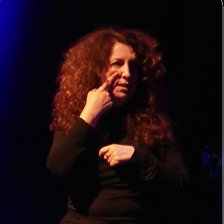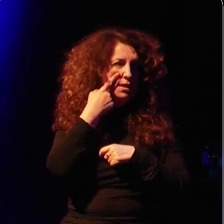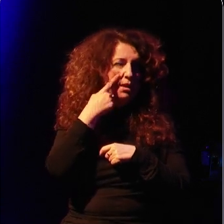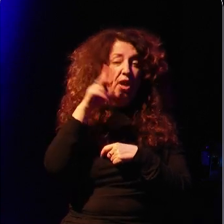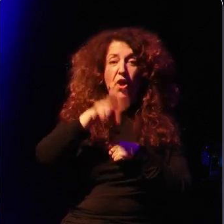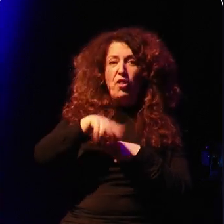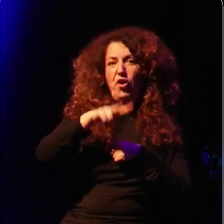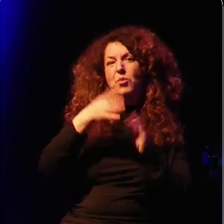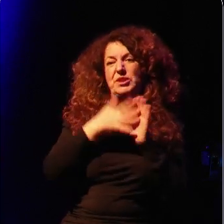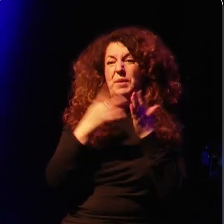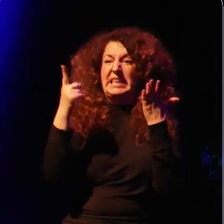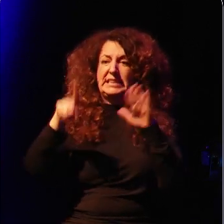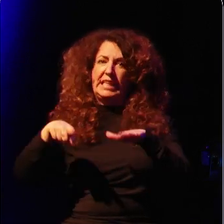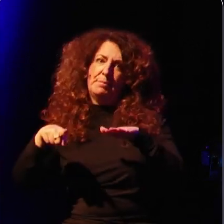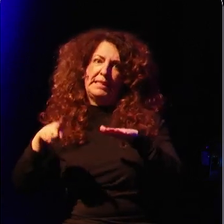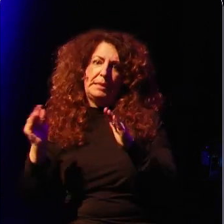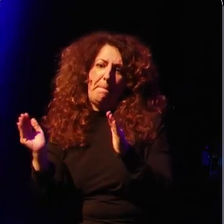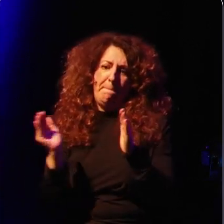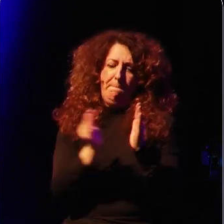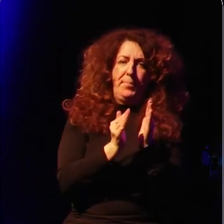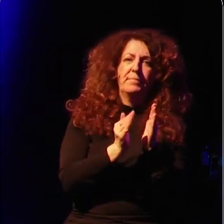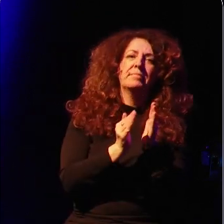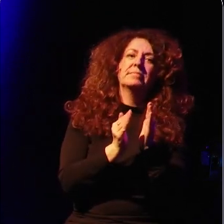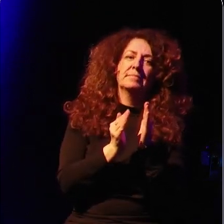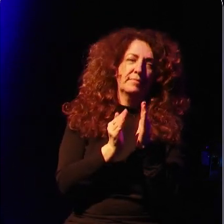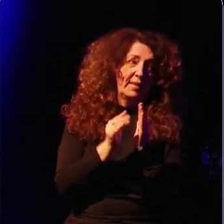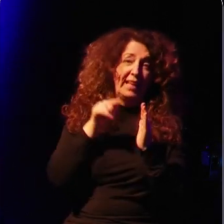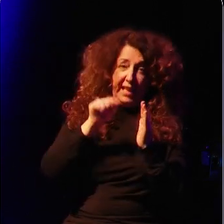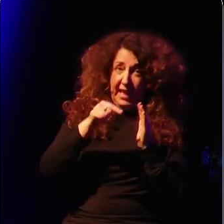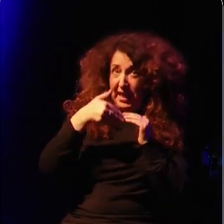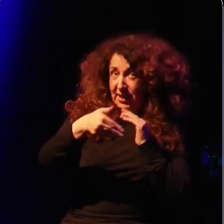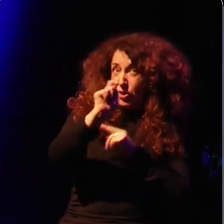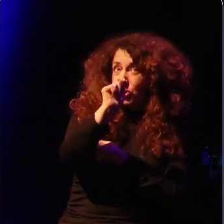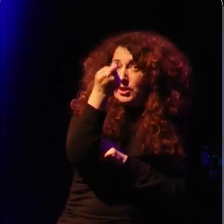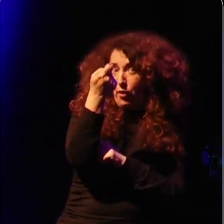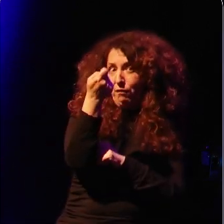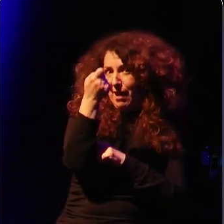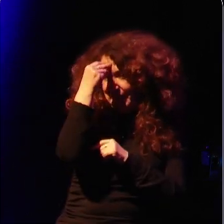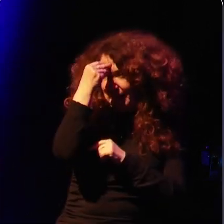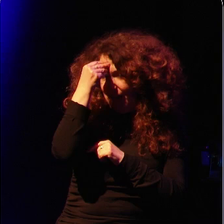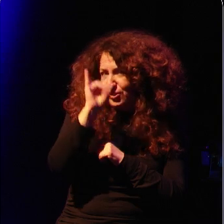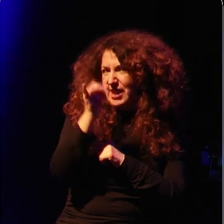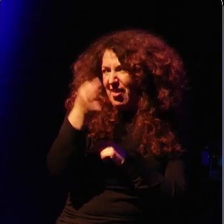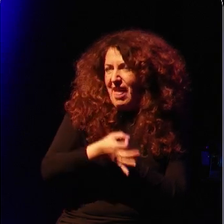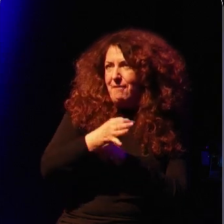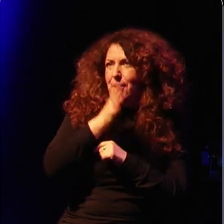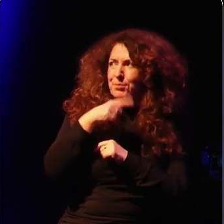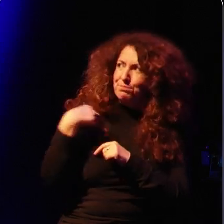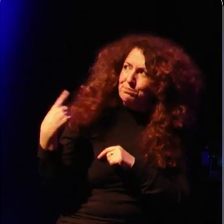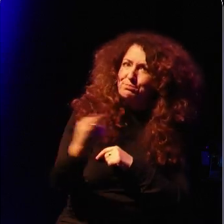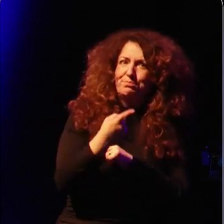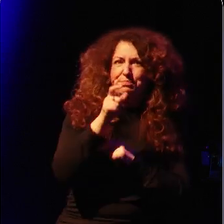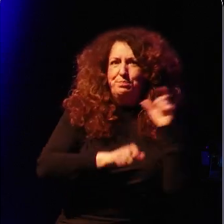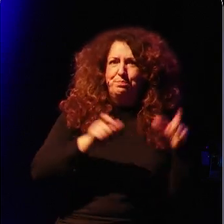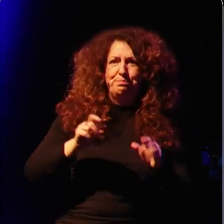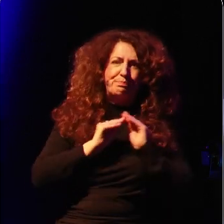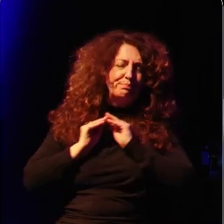es la tercera parte de 6. Y dices, ¿eso va a triunfar? Debería, porque es un bien común para